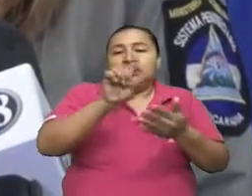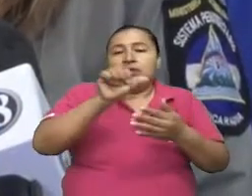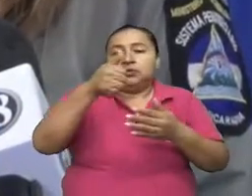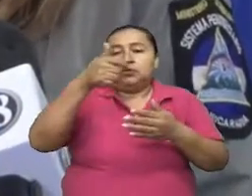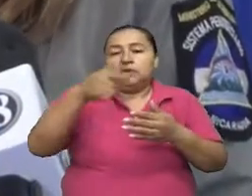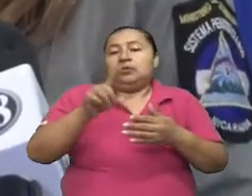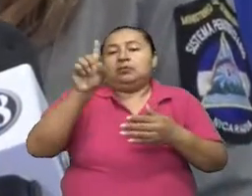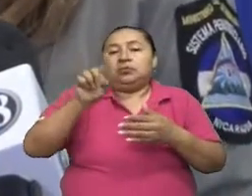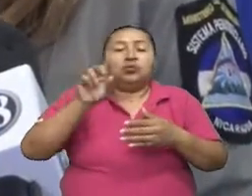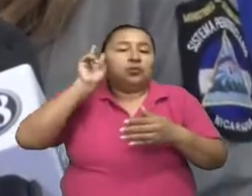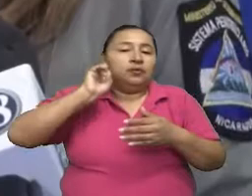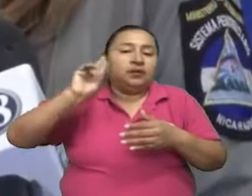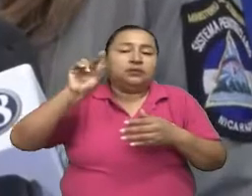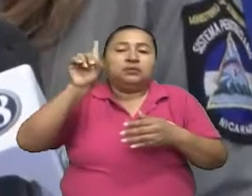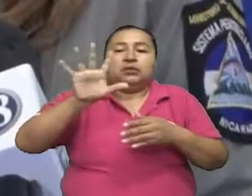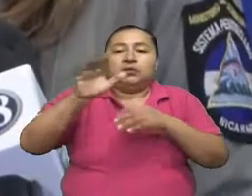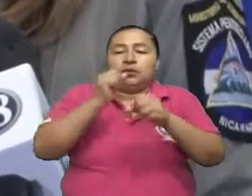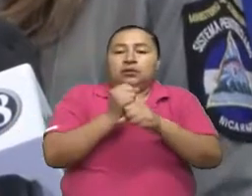secundaria y universidad.